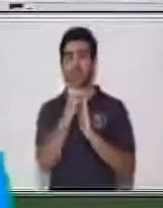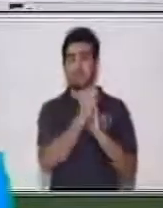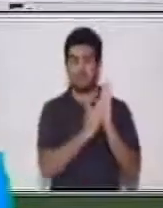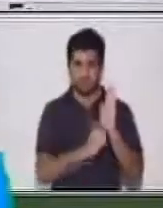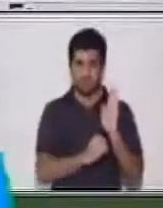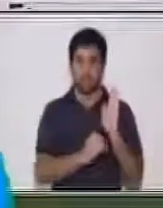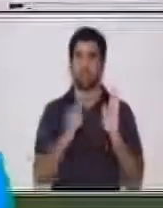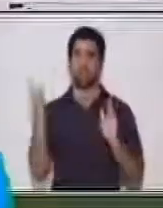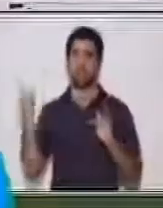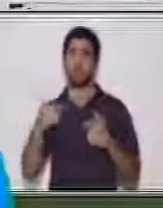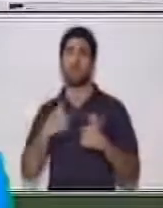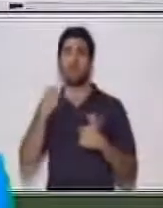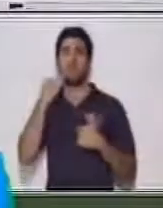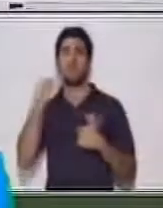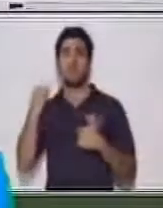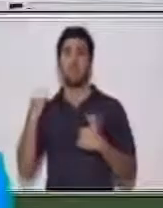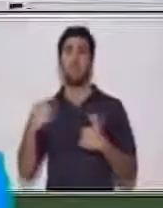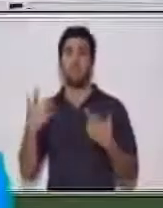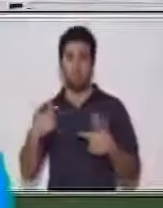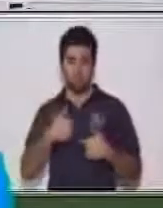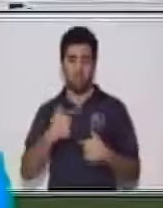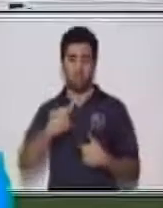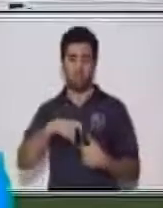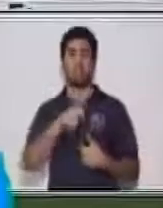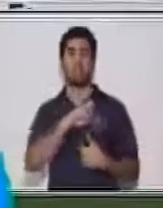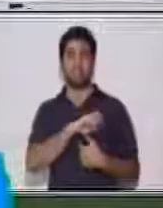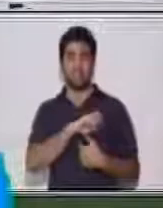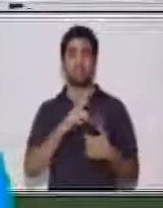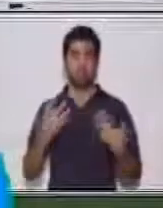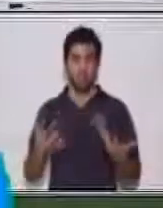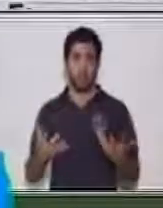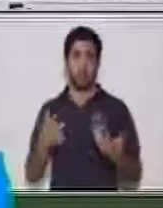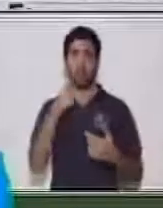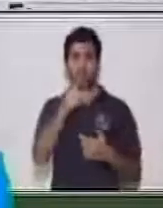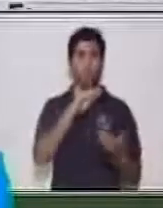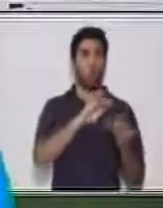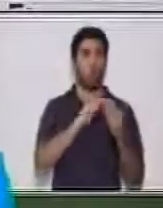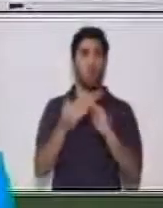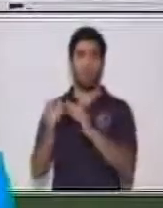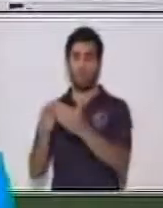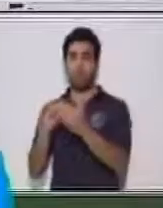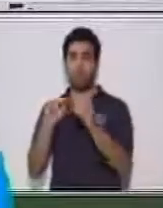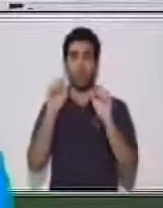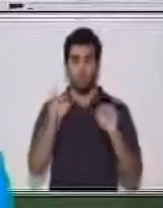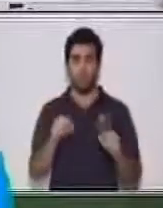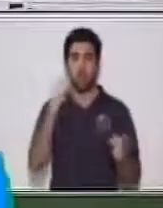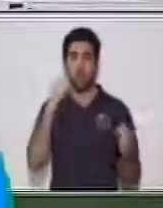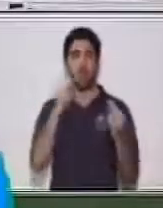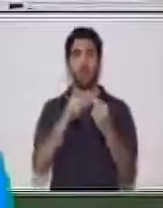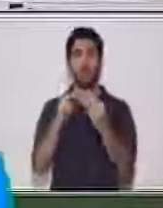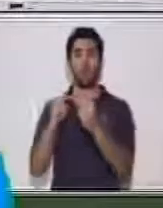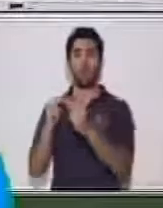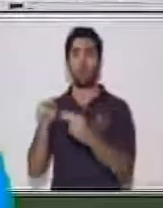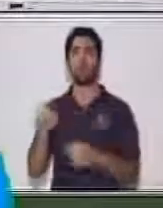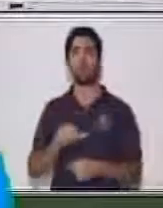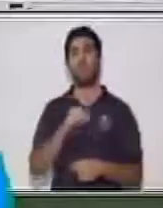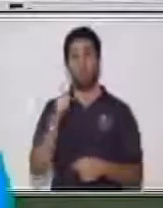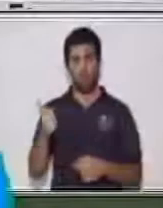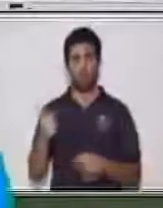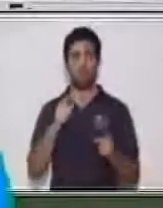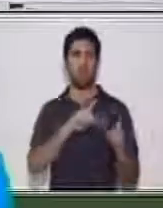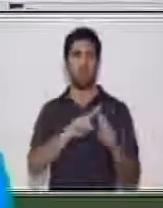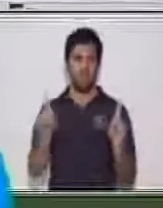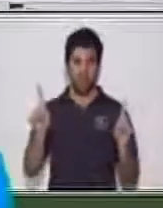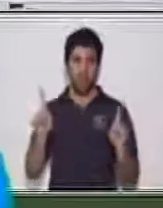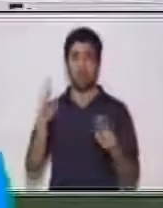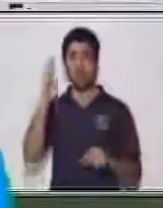ejemplo, mi idioma, dijimos que era el español. Puede ser que en tu comunidad tú conozcas otros idiomas. ¿Qué idiomas hablan en tu comunidad? Recuérdate